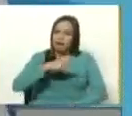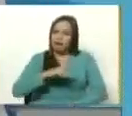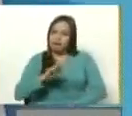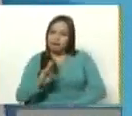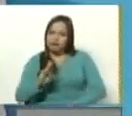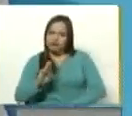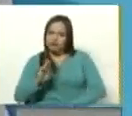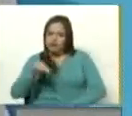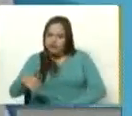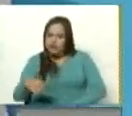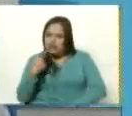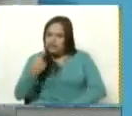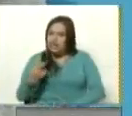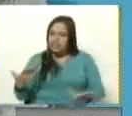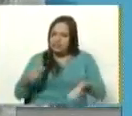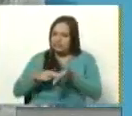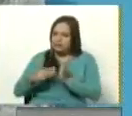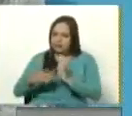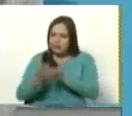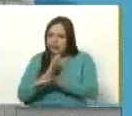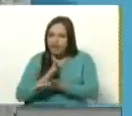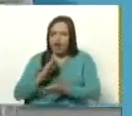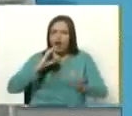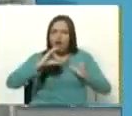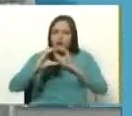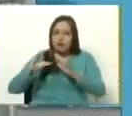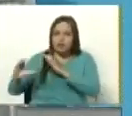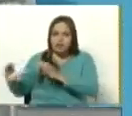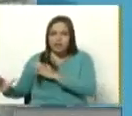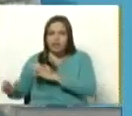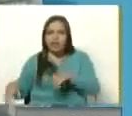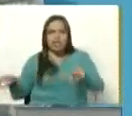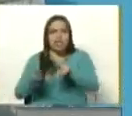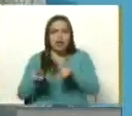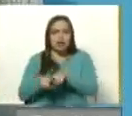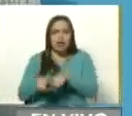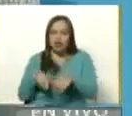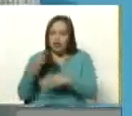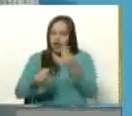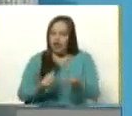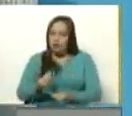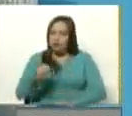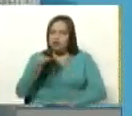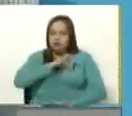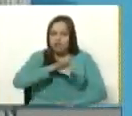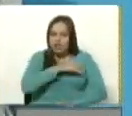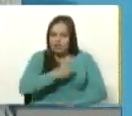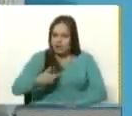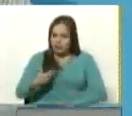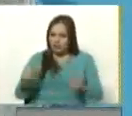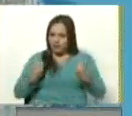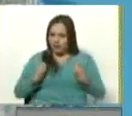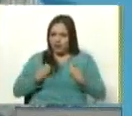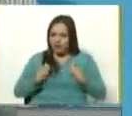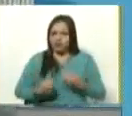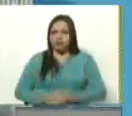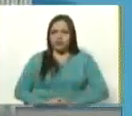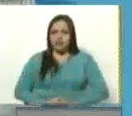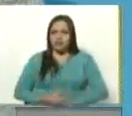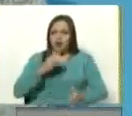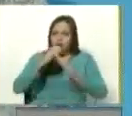qué entendemos por comunicación equivale a decir en qué clase de sociedad queremos vivir. Entonces se entiende como comunicación